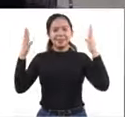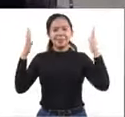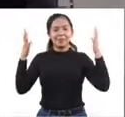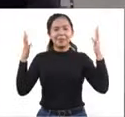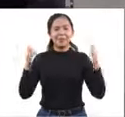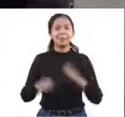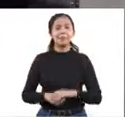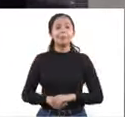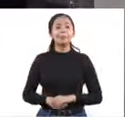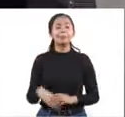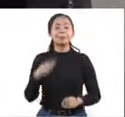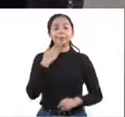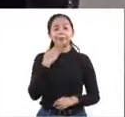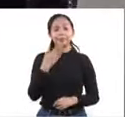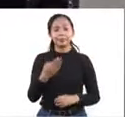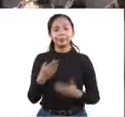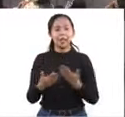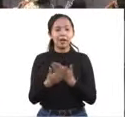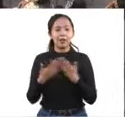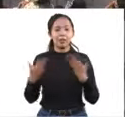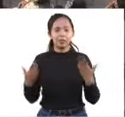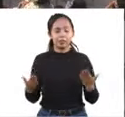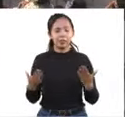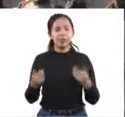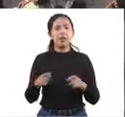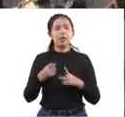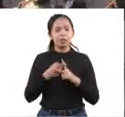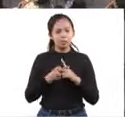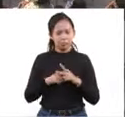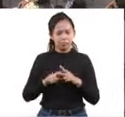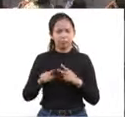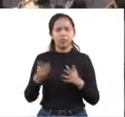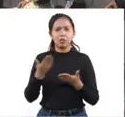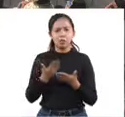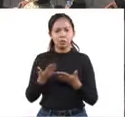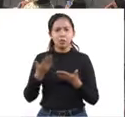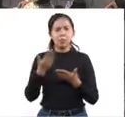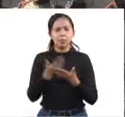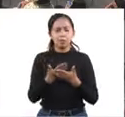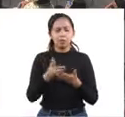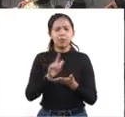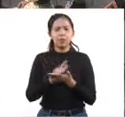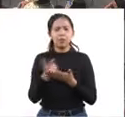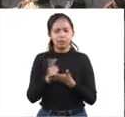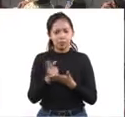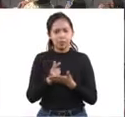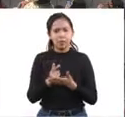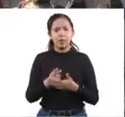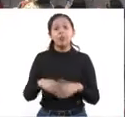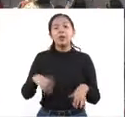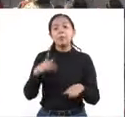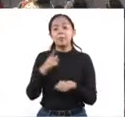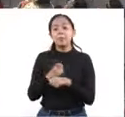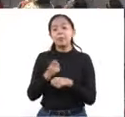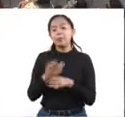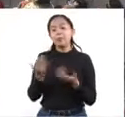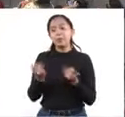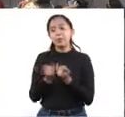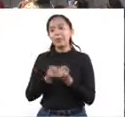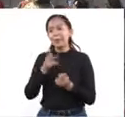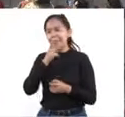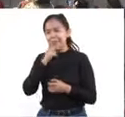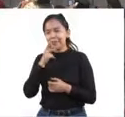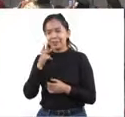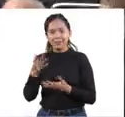Bueno, voy a dar ya comienzo a la presentación del libro, darle la palabra a la doctora, pero antes de esto tengo